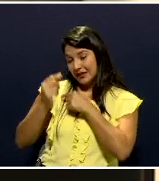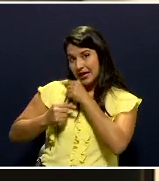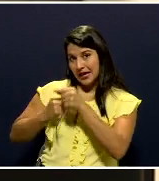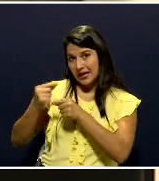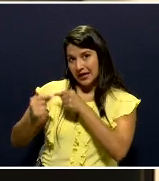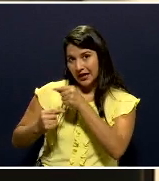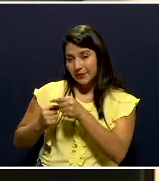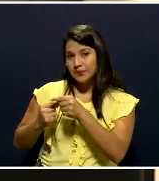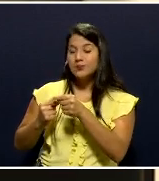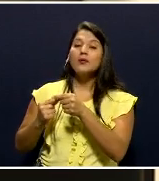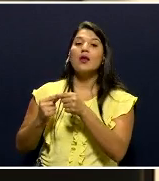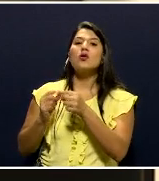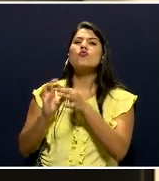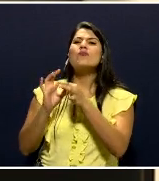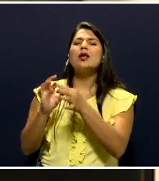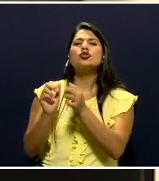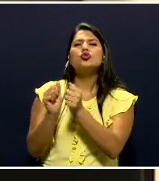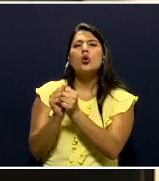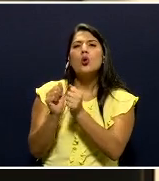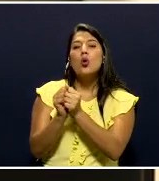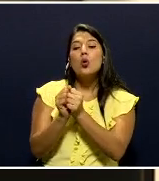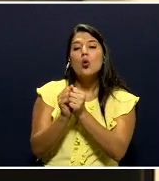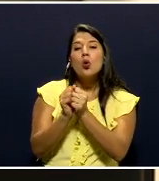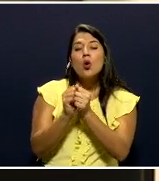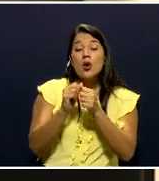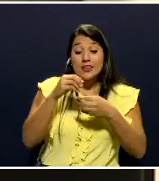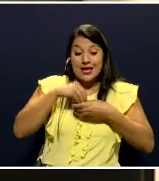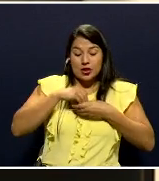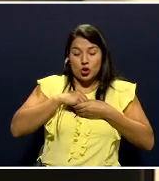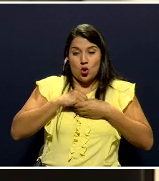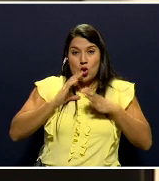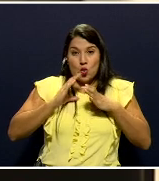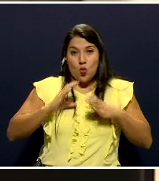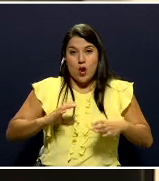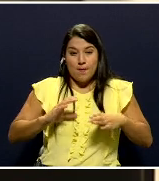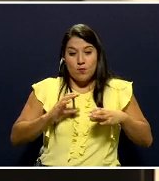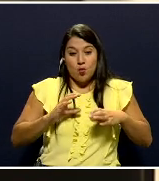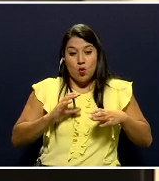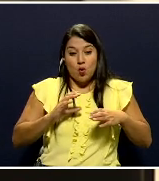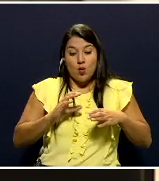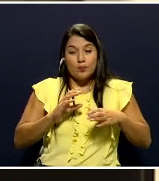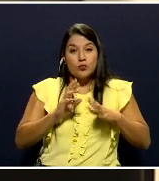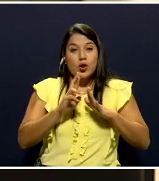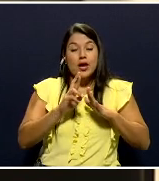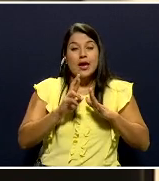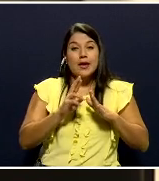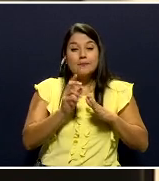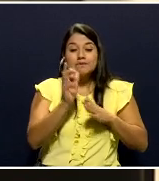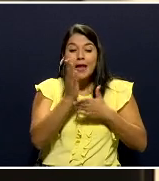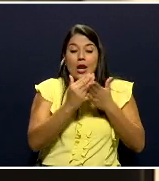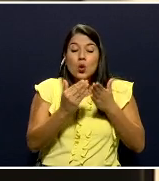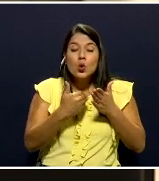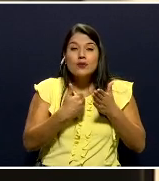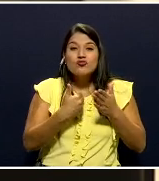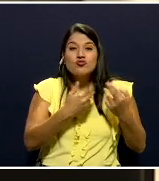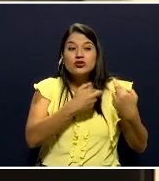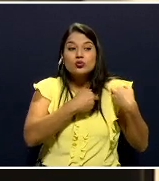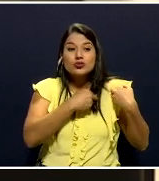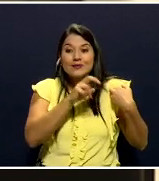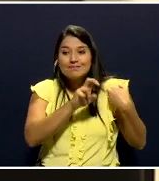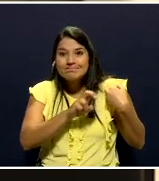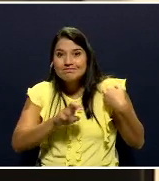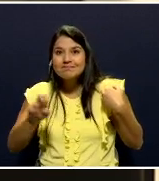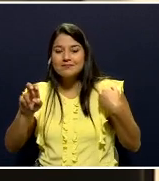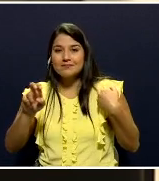responsables del transporte de solutos a través de las membranas y en esos pacientes que tienen fibrosis